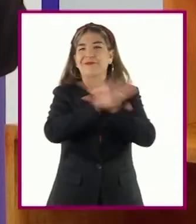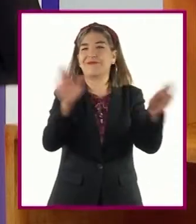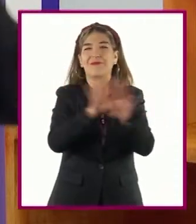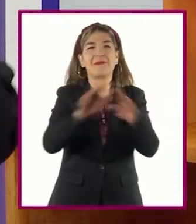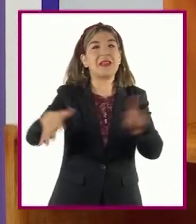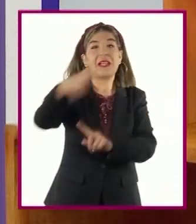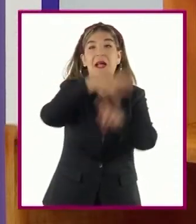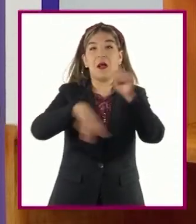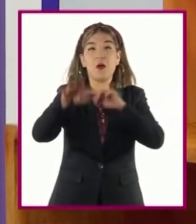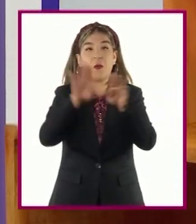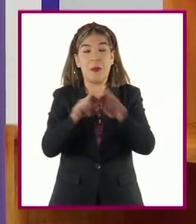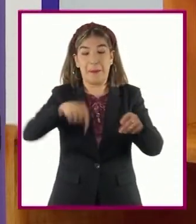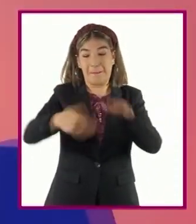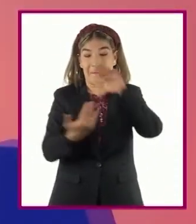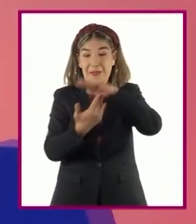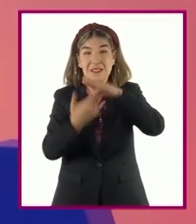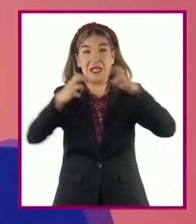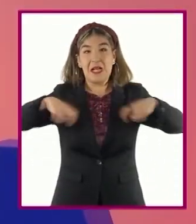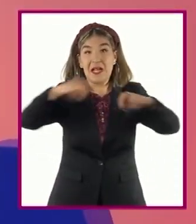el auditorio y la mesa.